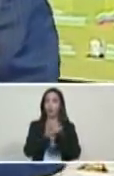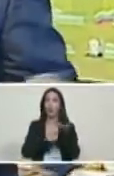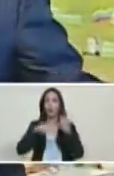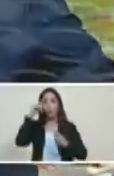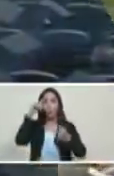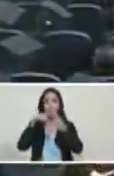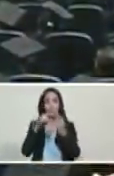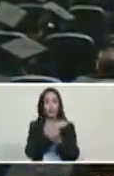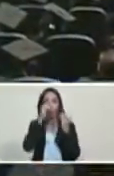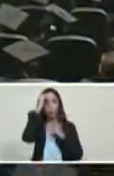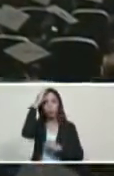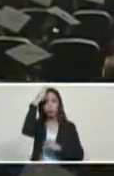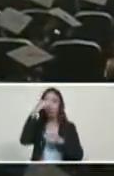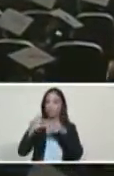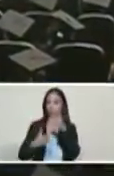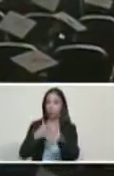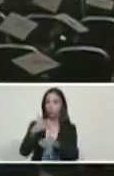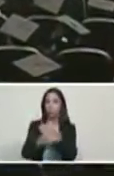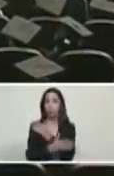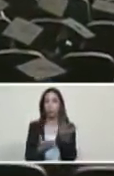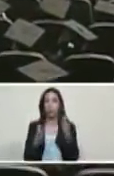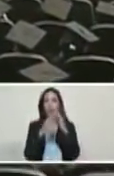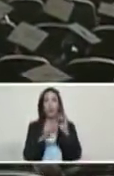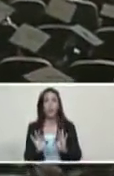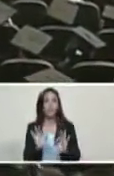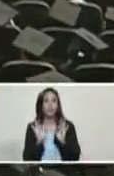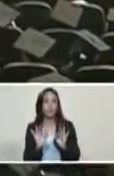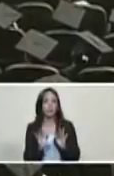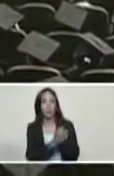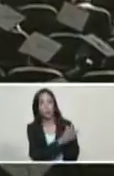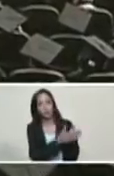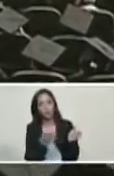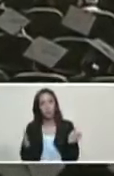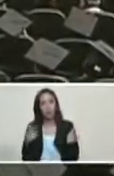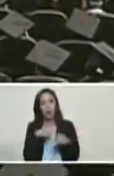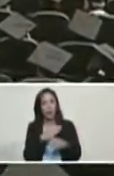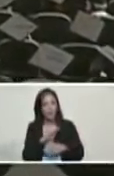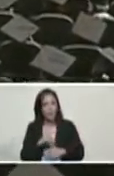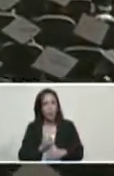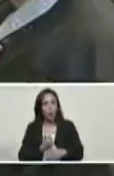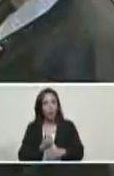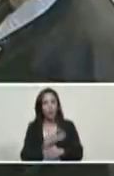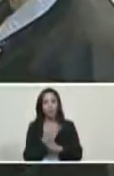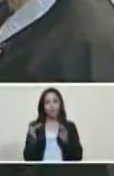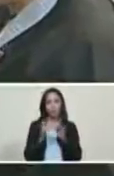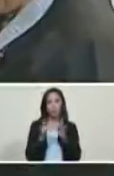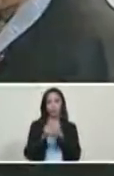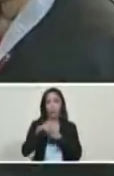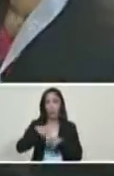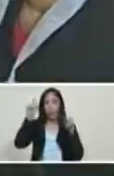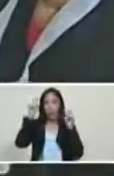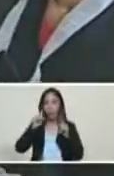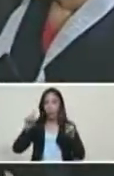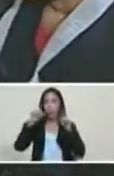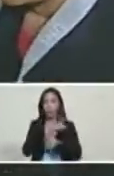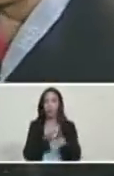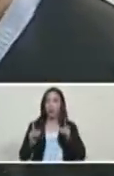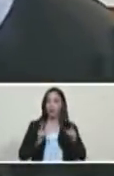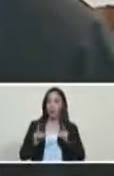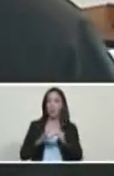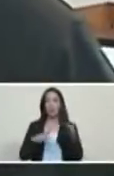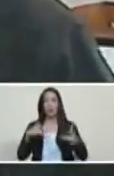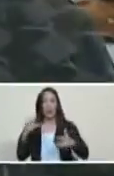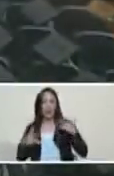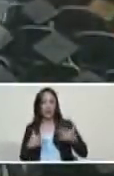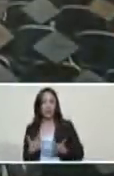métodos y conocimientos a través de todas estas especializaciones que les permite impartir la educación de manera dinámica y